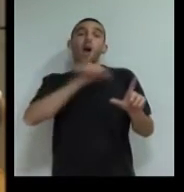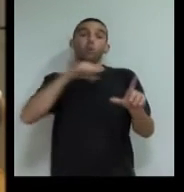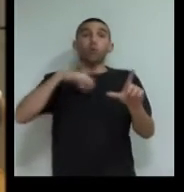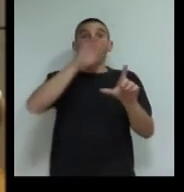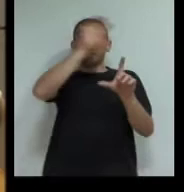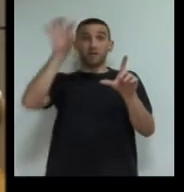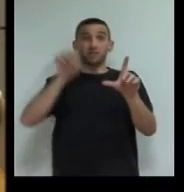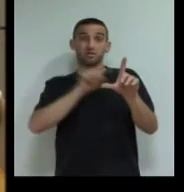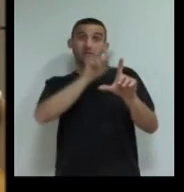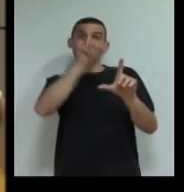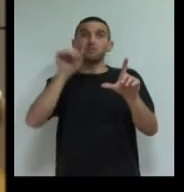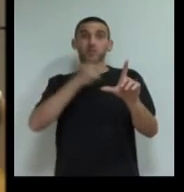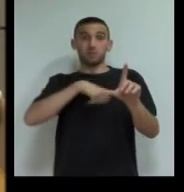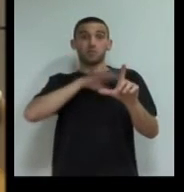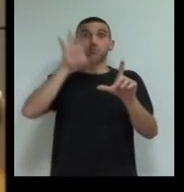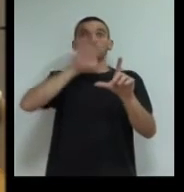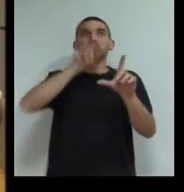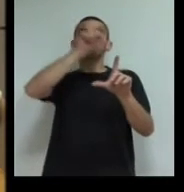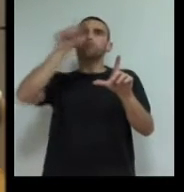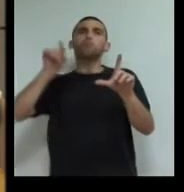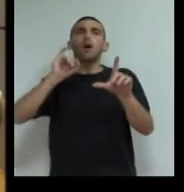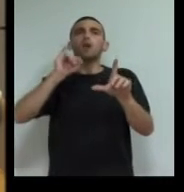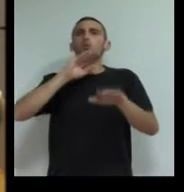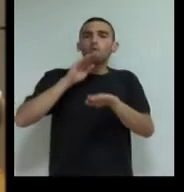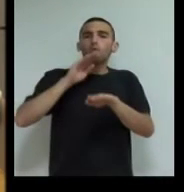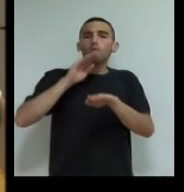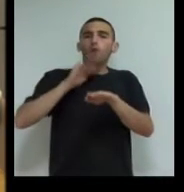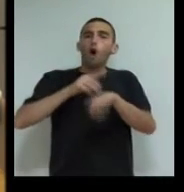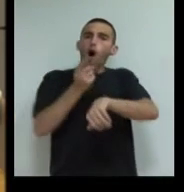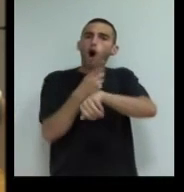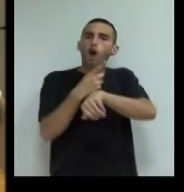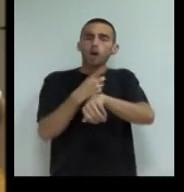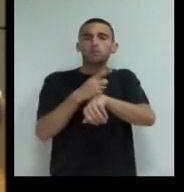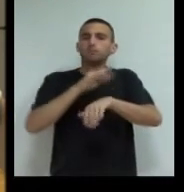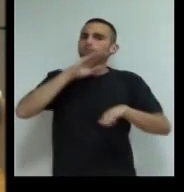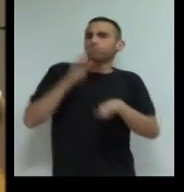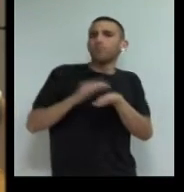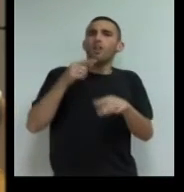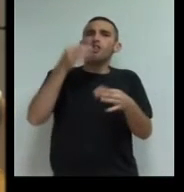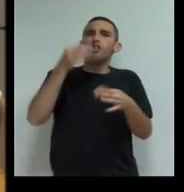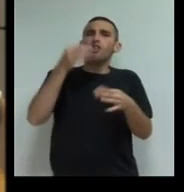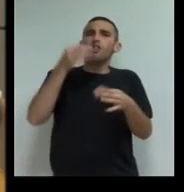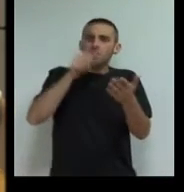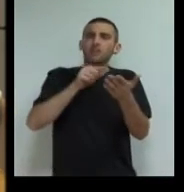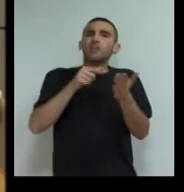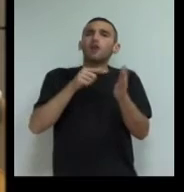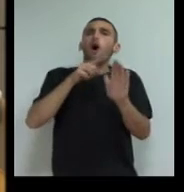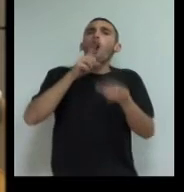cumpliendo estrictamente, yo que tengo estas horas que hacer, punto. Y además me importa muy